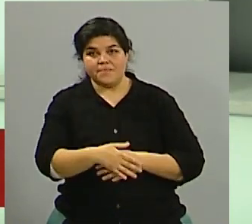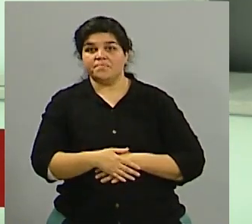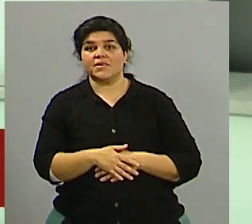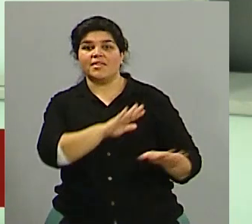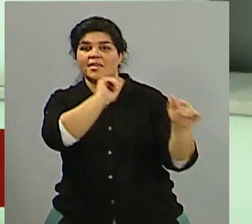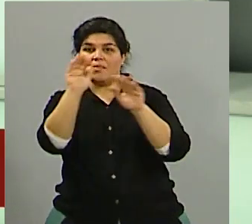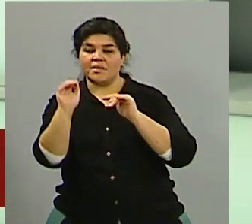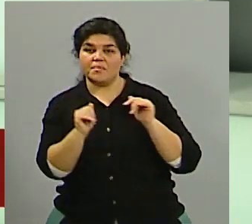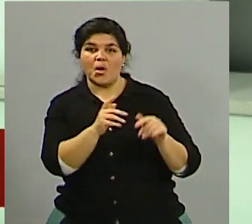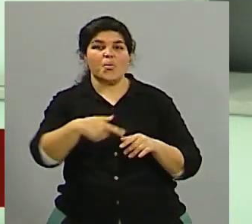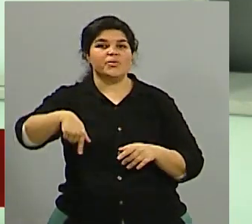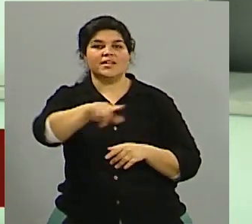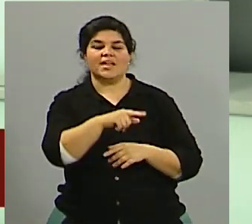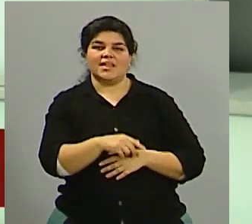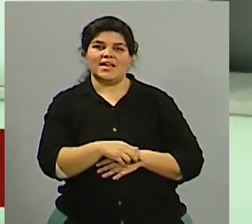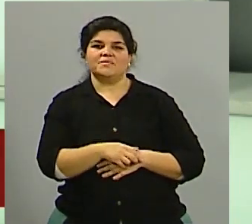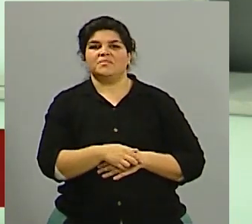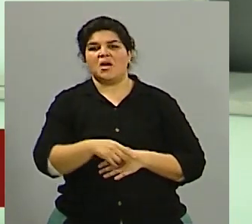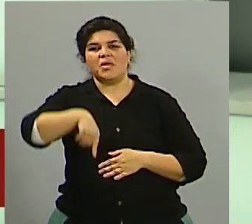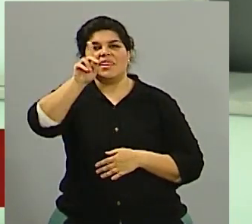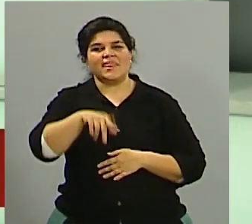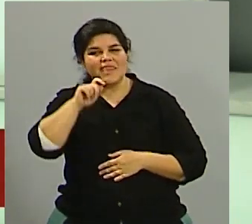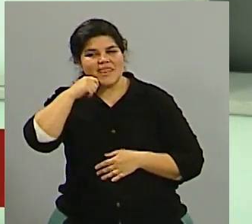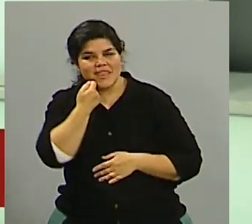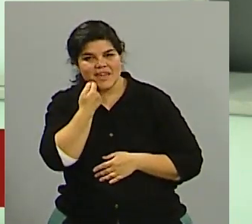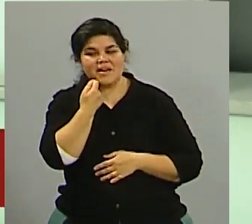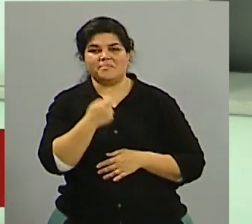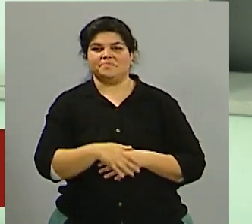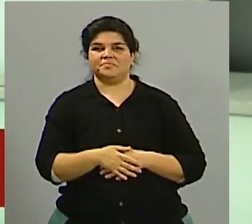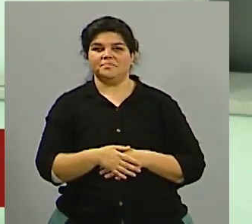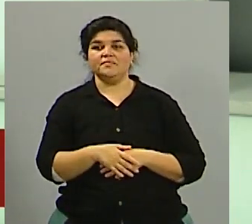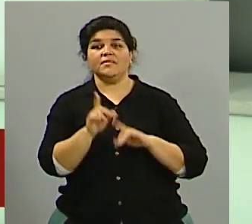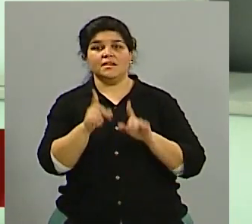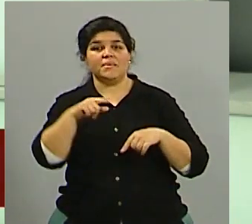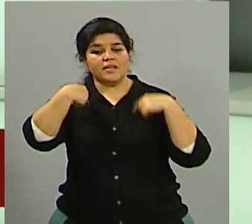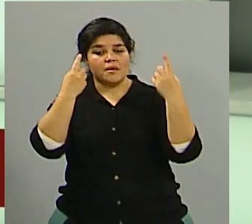despedimos, les deseamos que tengan muy buena jornada, muy buen cierre de esta jornada, y por supuesto